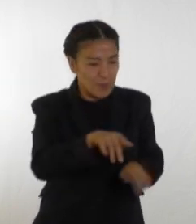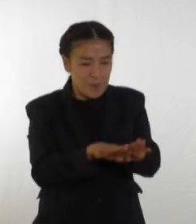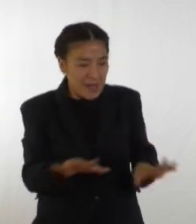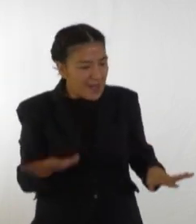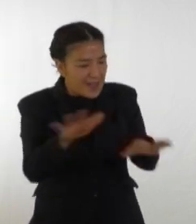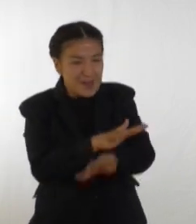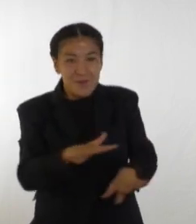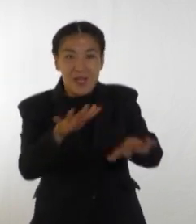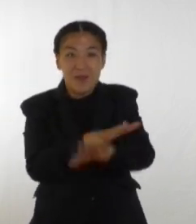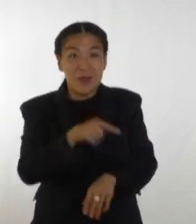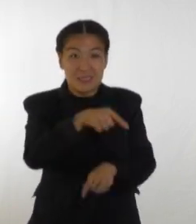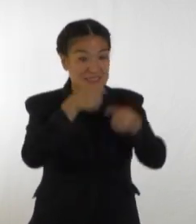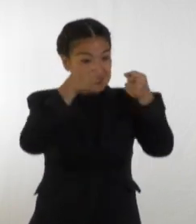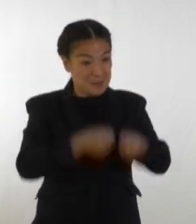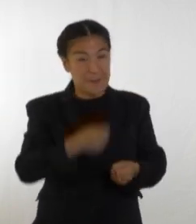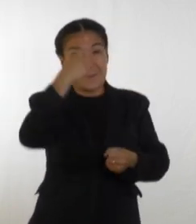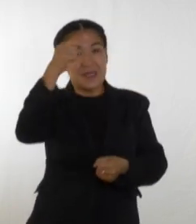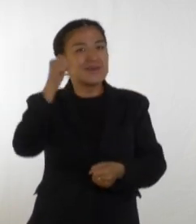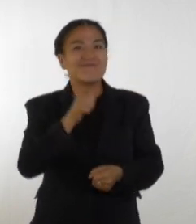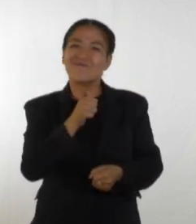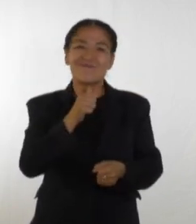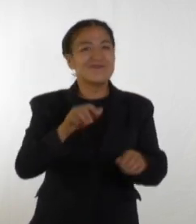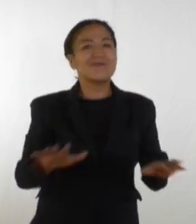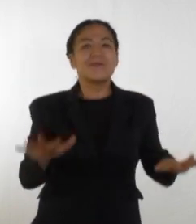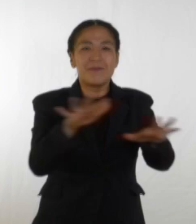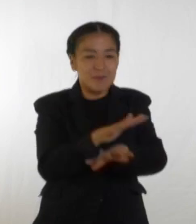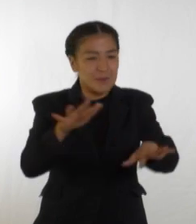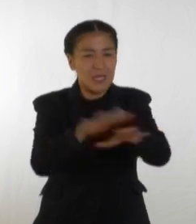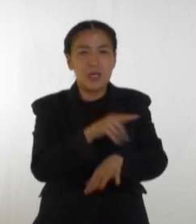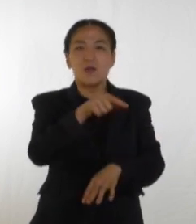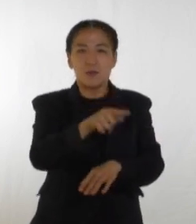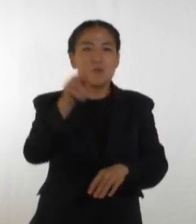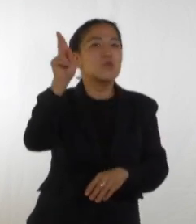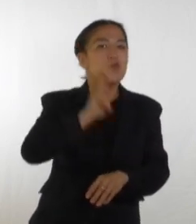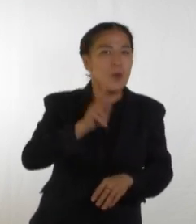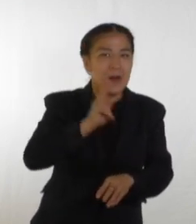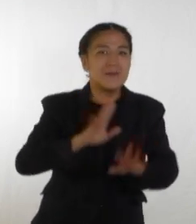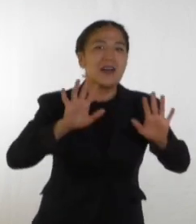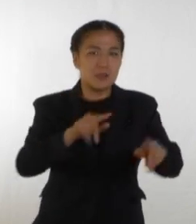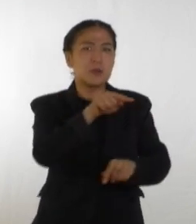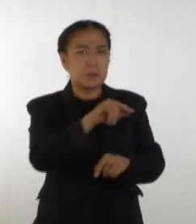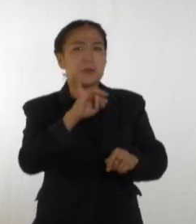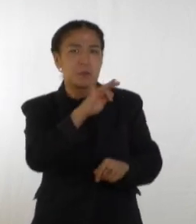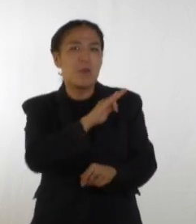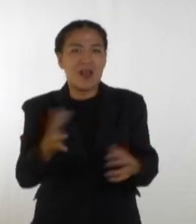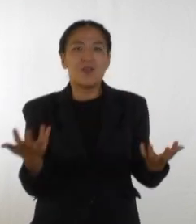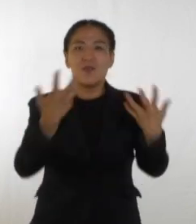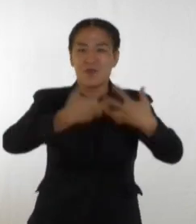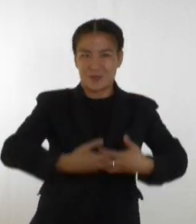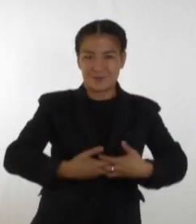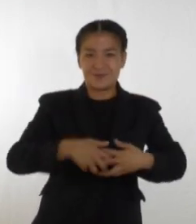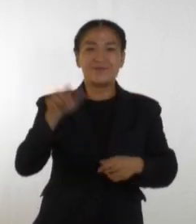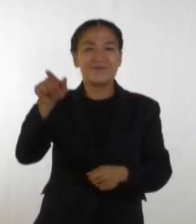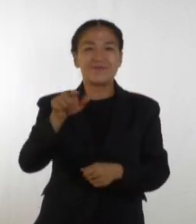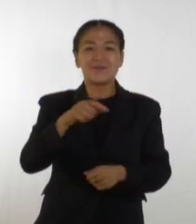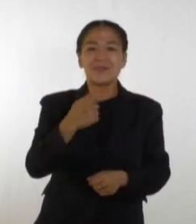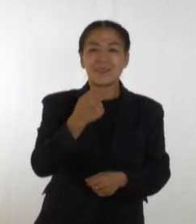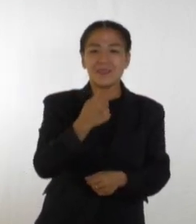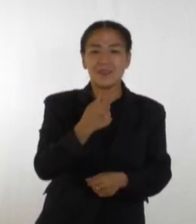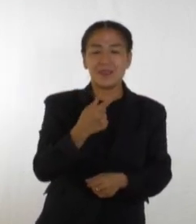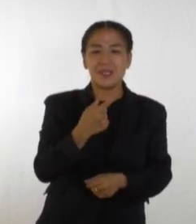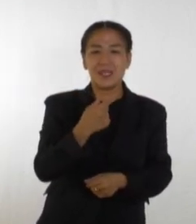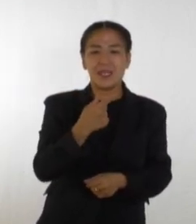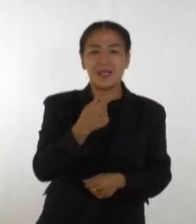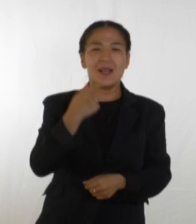que, como no sabemos bien cómo van a ser, el azar funciona, ¿no? Entonces el mismo Einstein